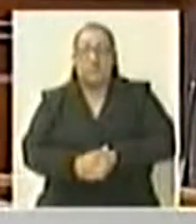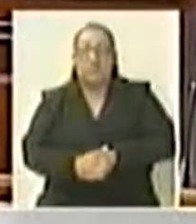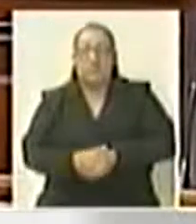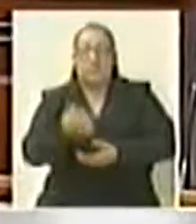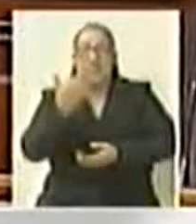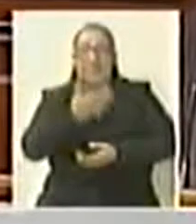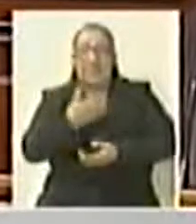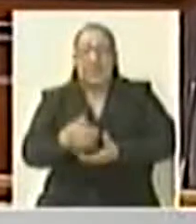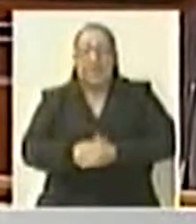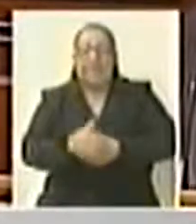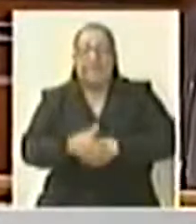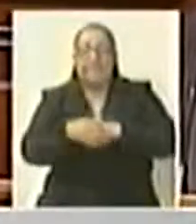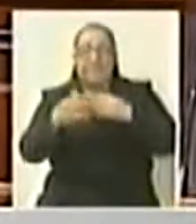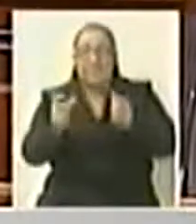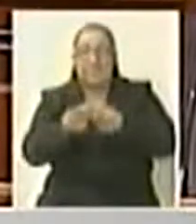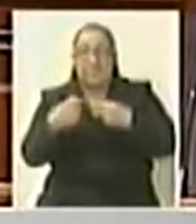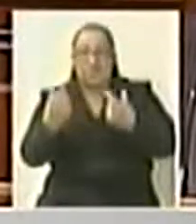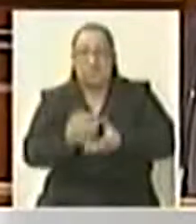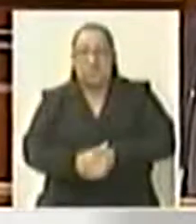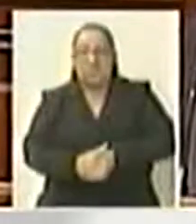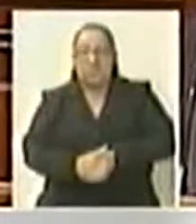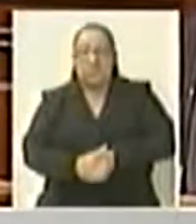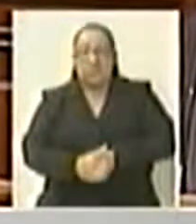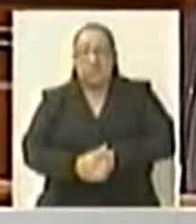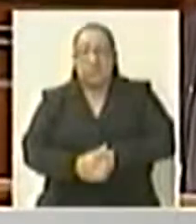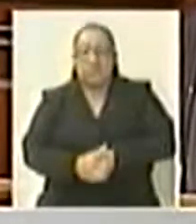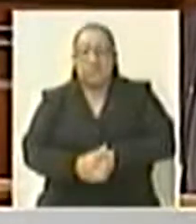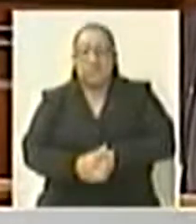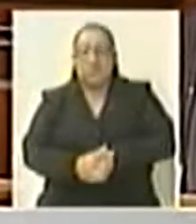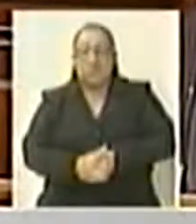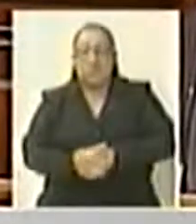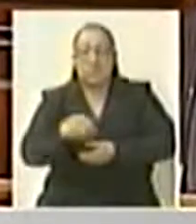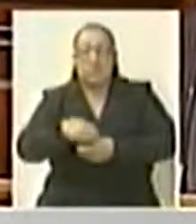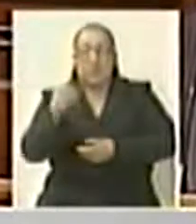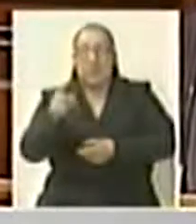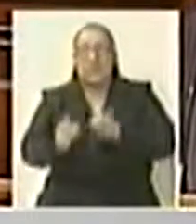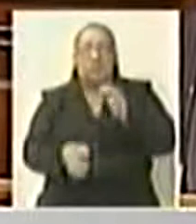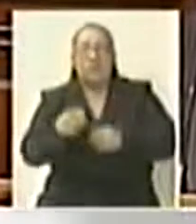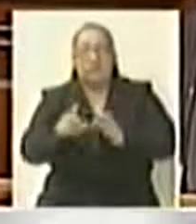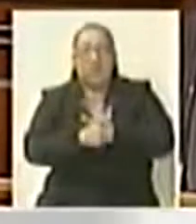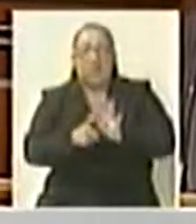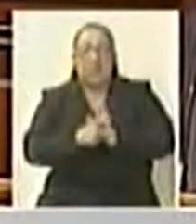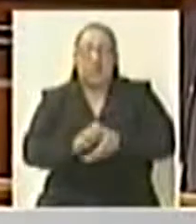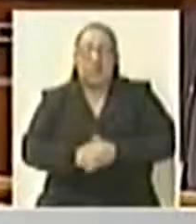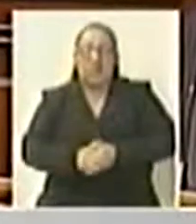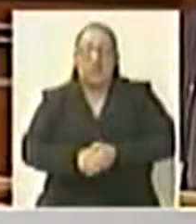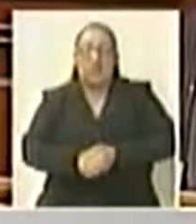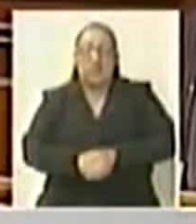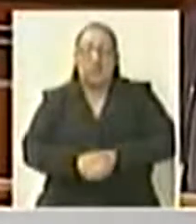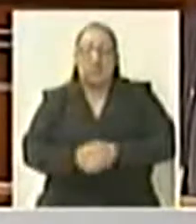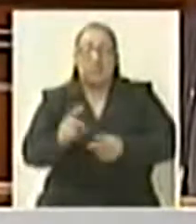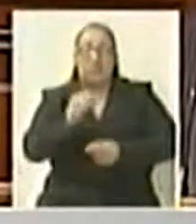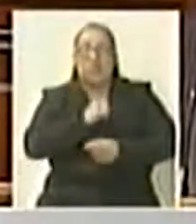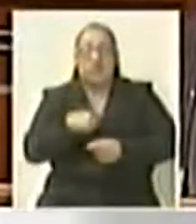Gracias, presidente. Un saludo a los colegas. En realidad, es de justicia esta ley. Pero,